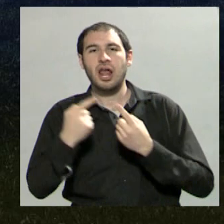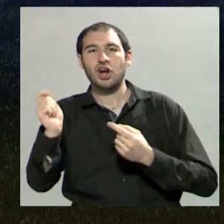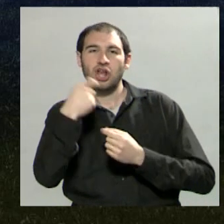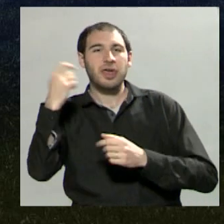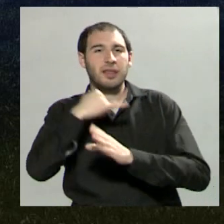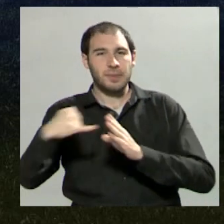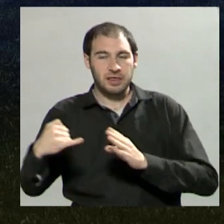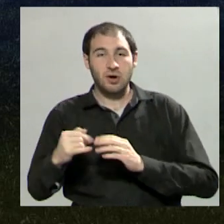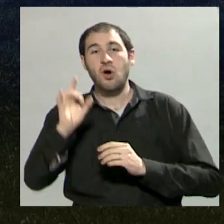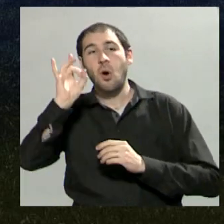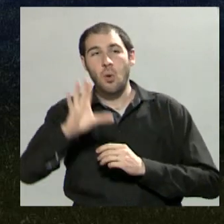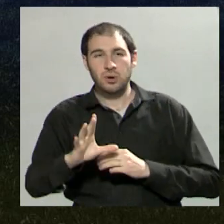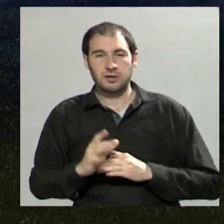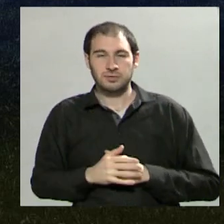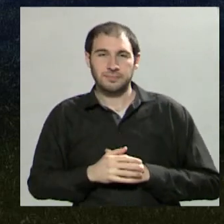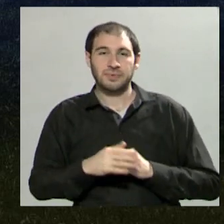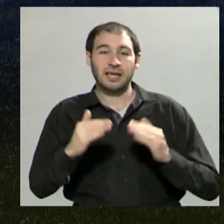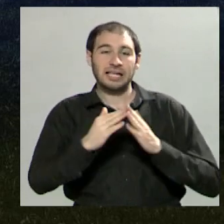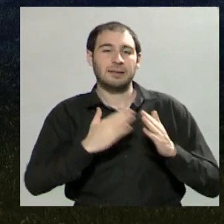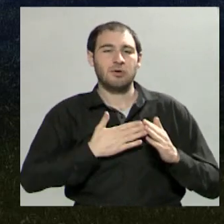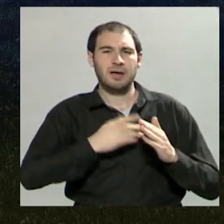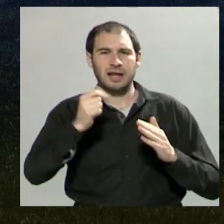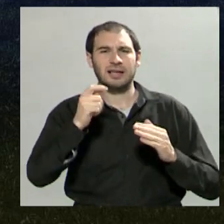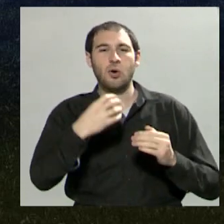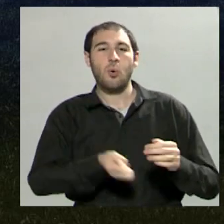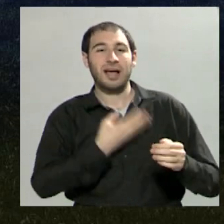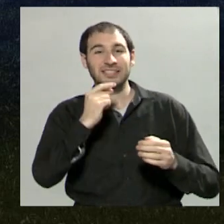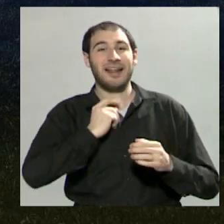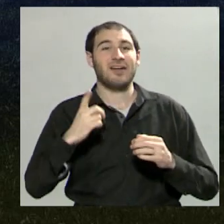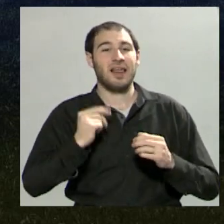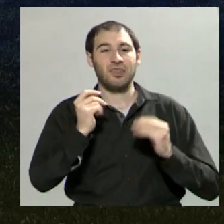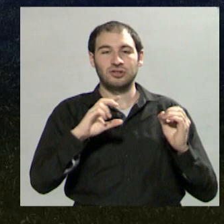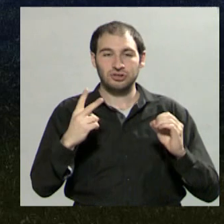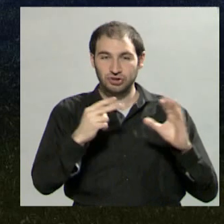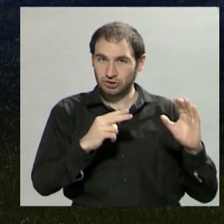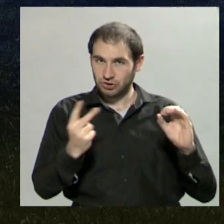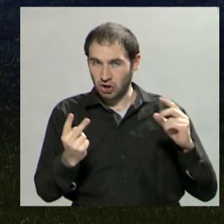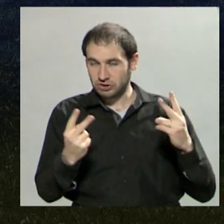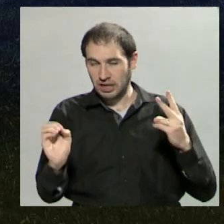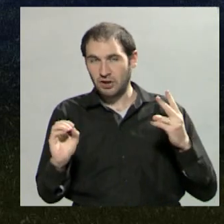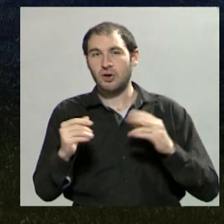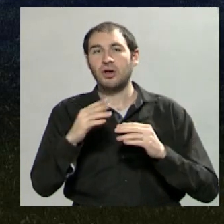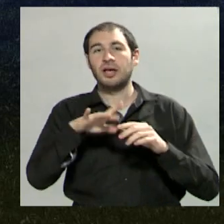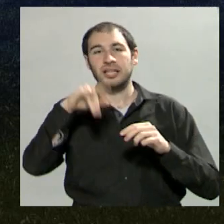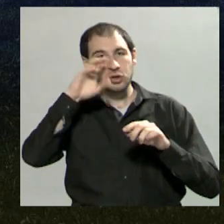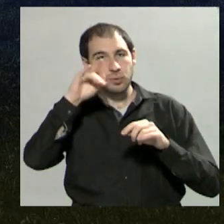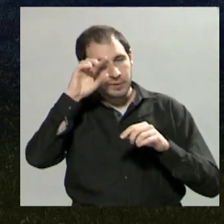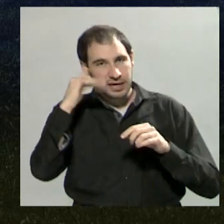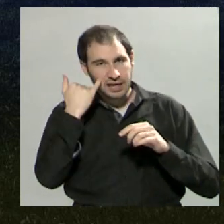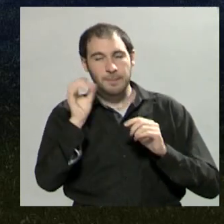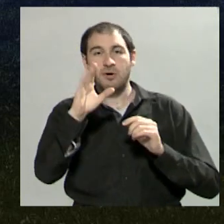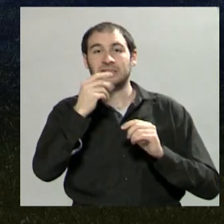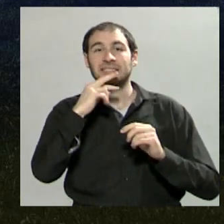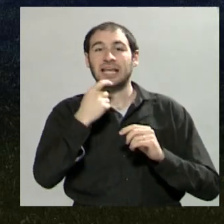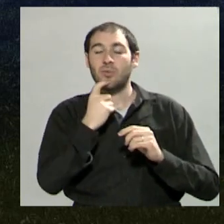Medio. El único local que ganó fue Huracán de San Rafael, 2-0 ante Montecaseros. Jorge Newbery de la provincia